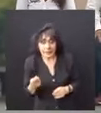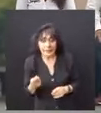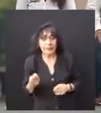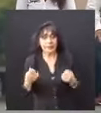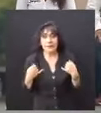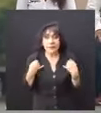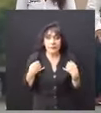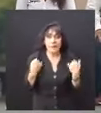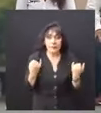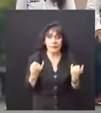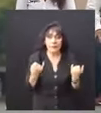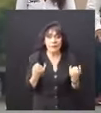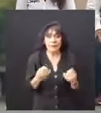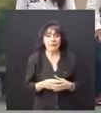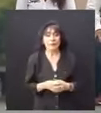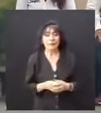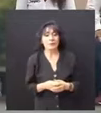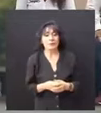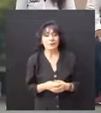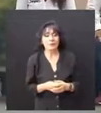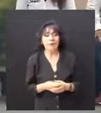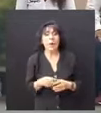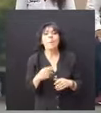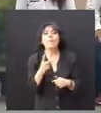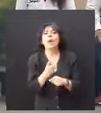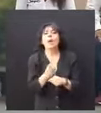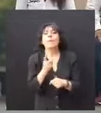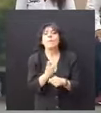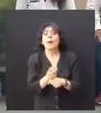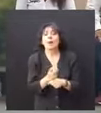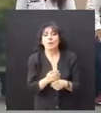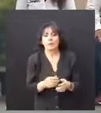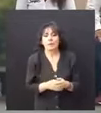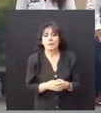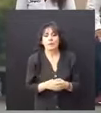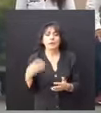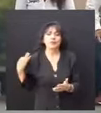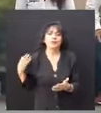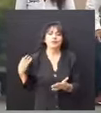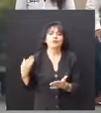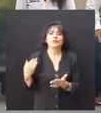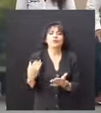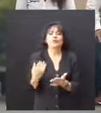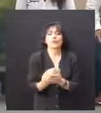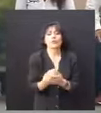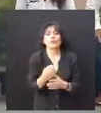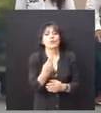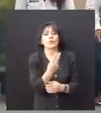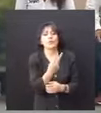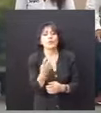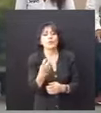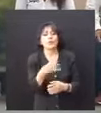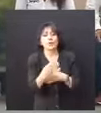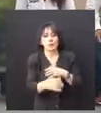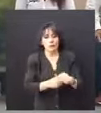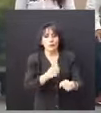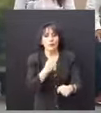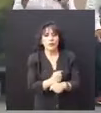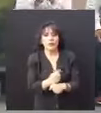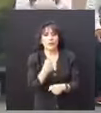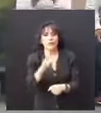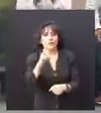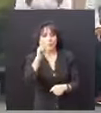saludan. Por primera vez en 200 años va a haber mujer